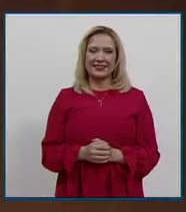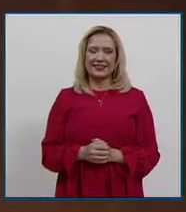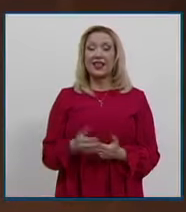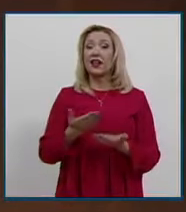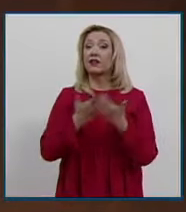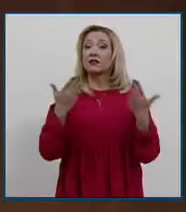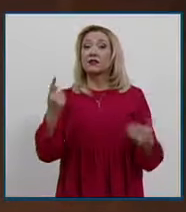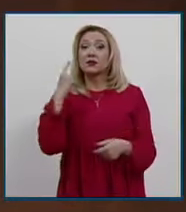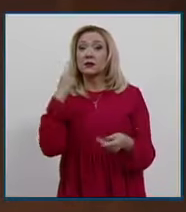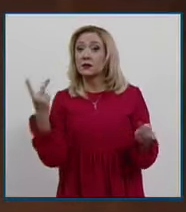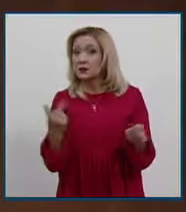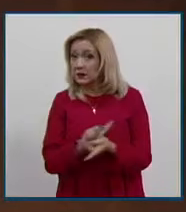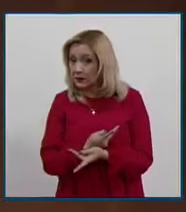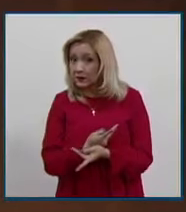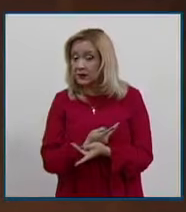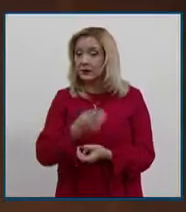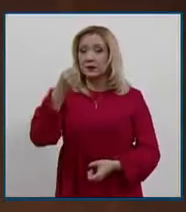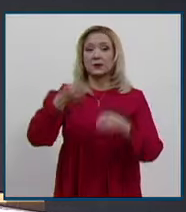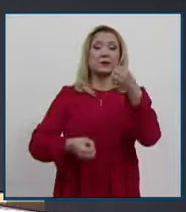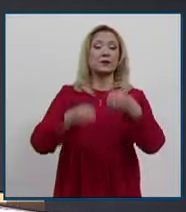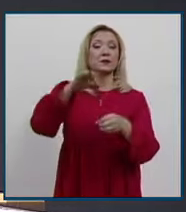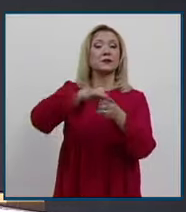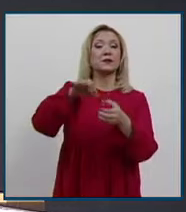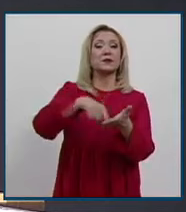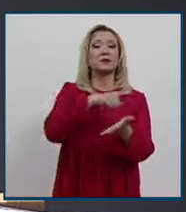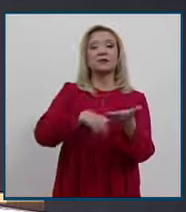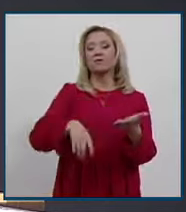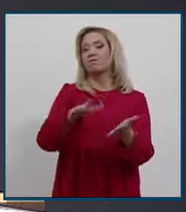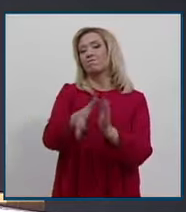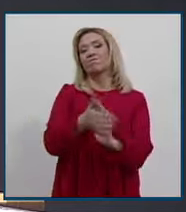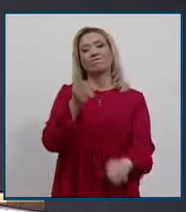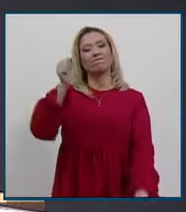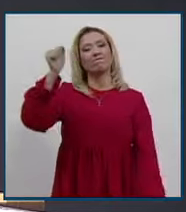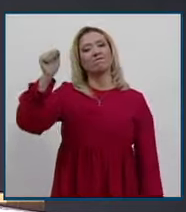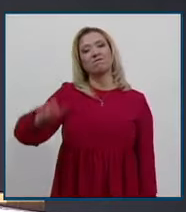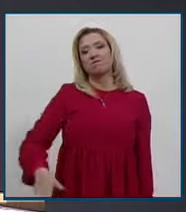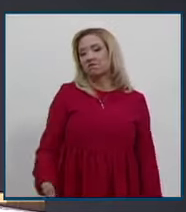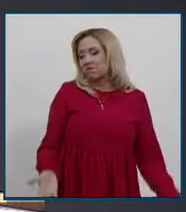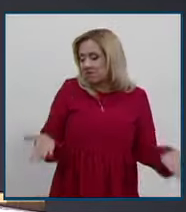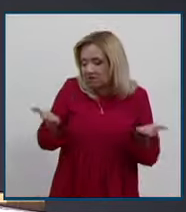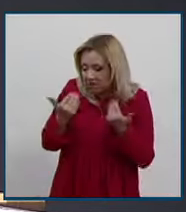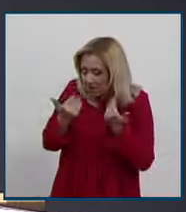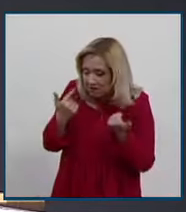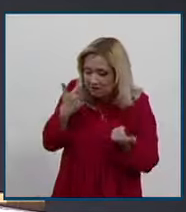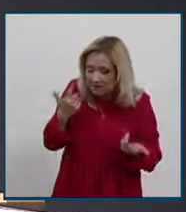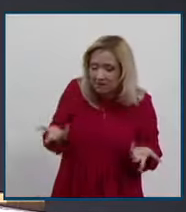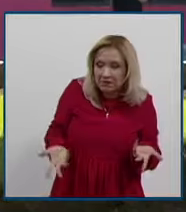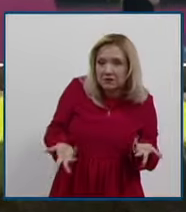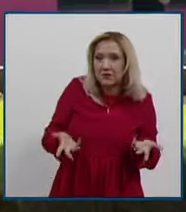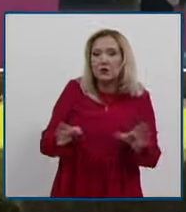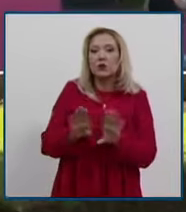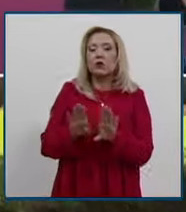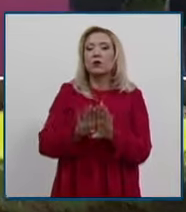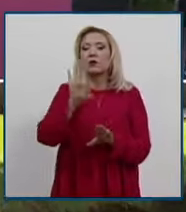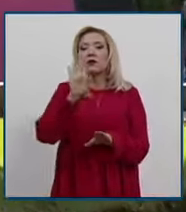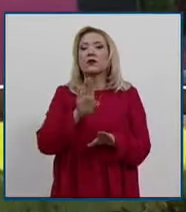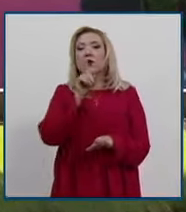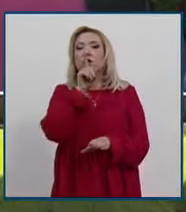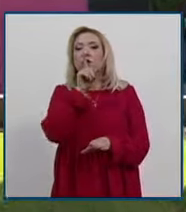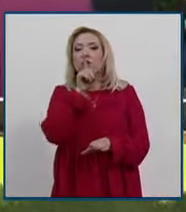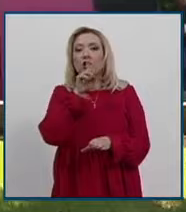más adelante el tribunal electoral desechó al no existir evidencia queja sobre supuesto desvío de fondos de